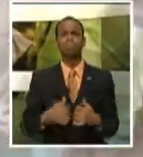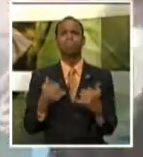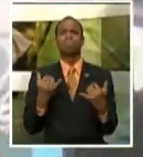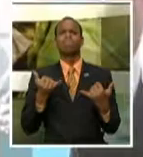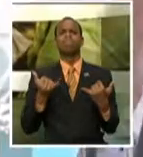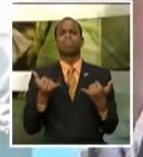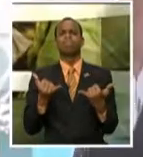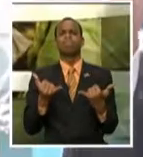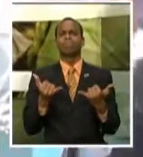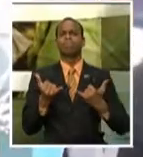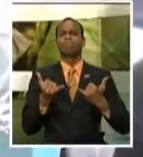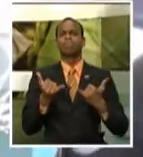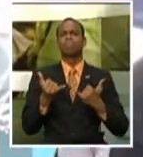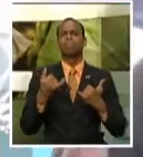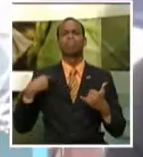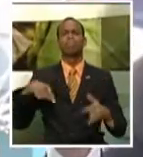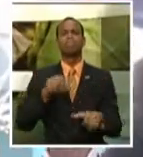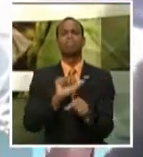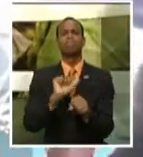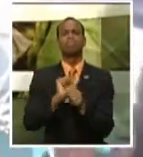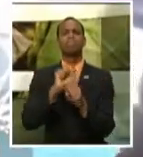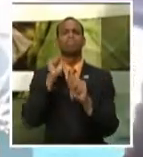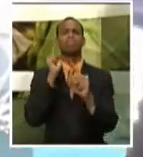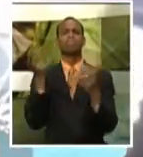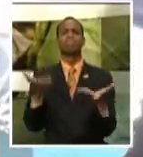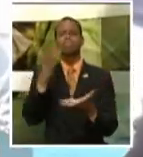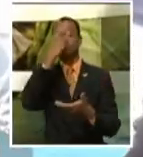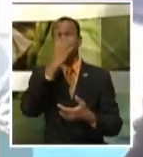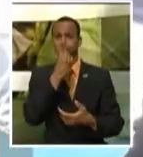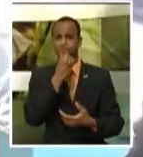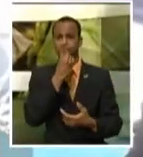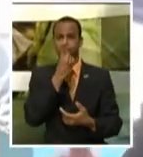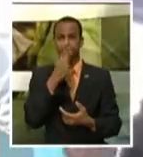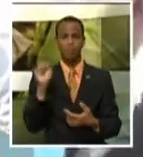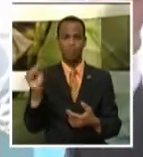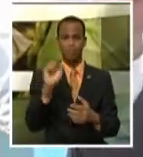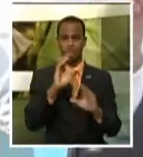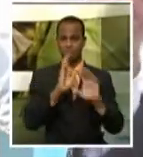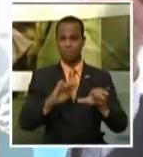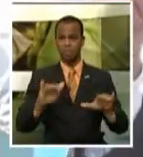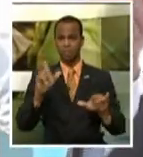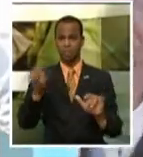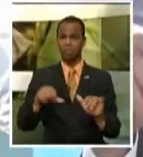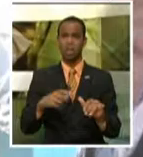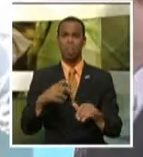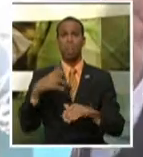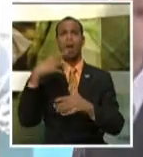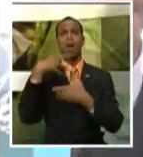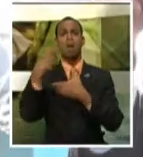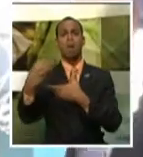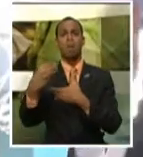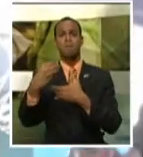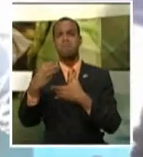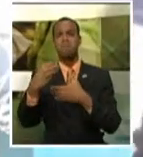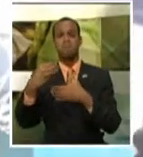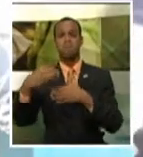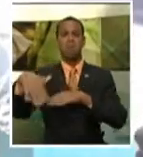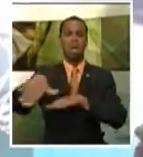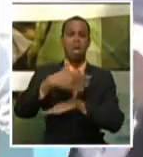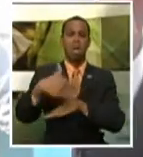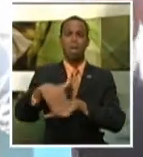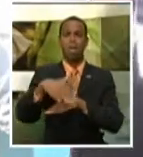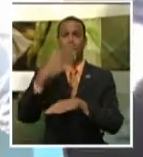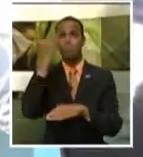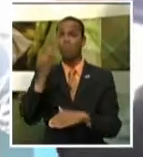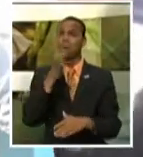estamos trabajando para que en la República Dominicana ningún niño tenga que estar en las calles porque viene de un hogar que